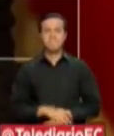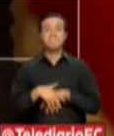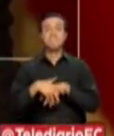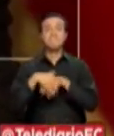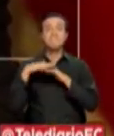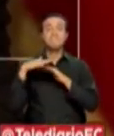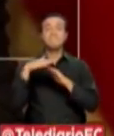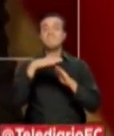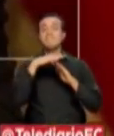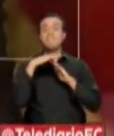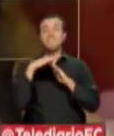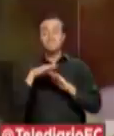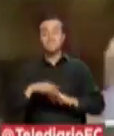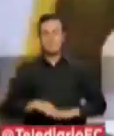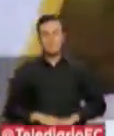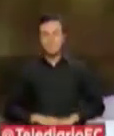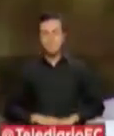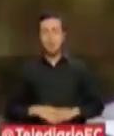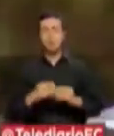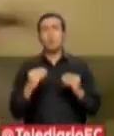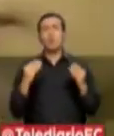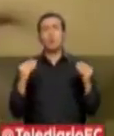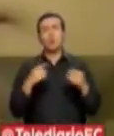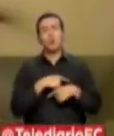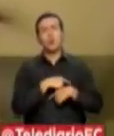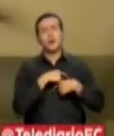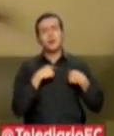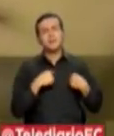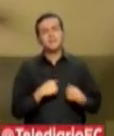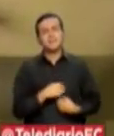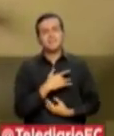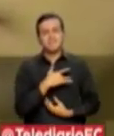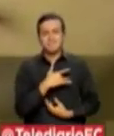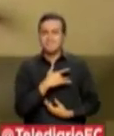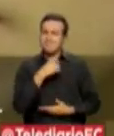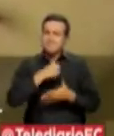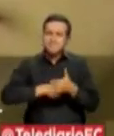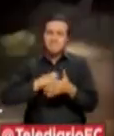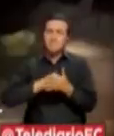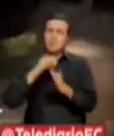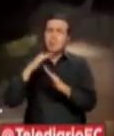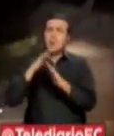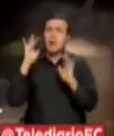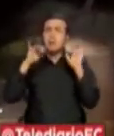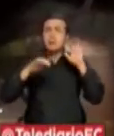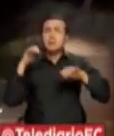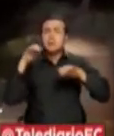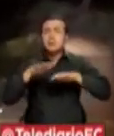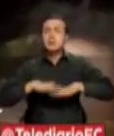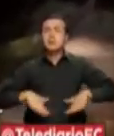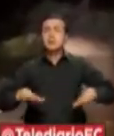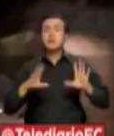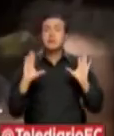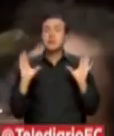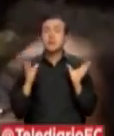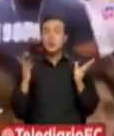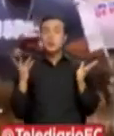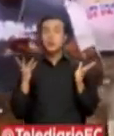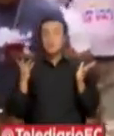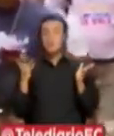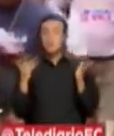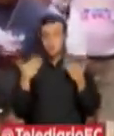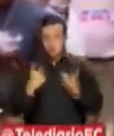la paz miles de corazones dispuestos a luchar por la paz coparon completamente las calles de la patria